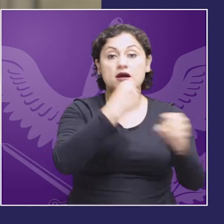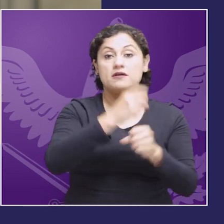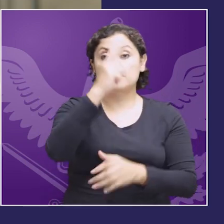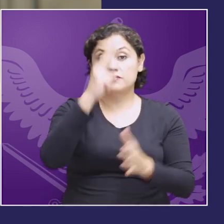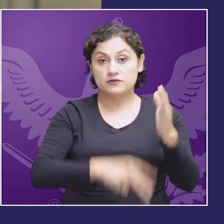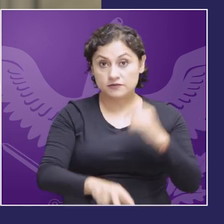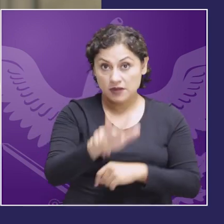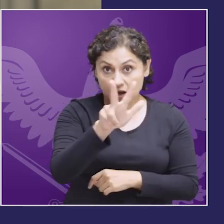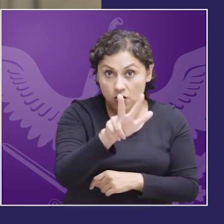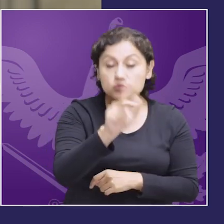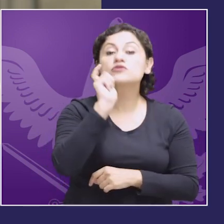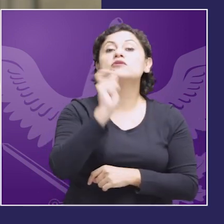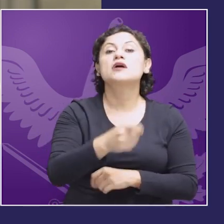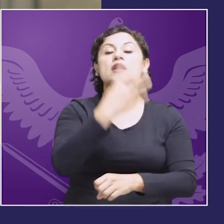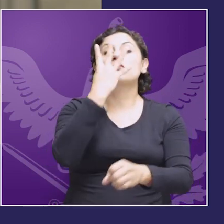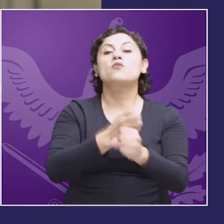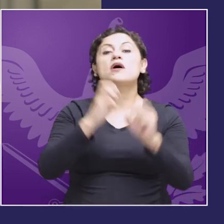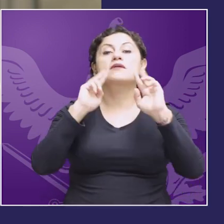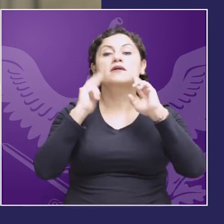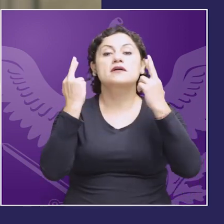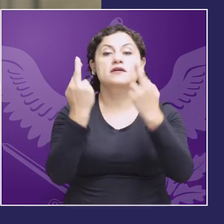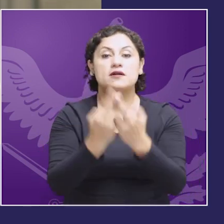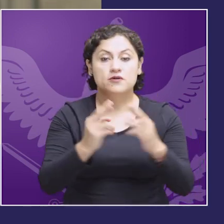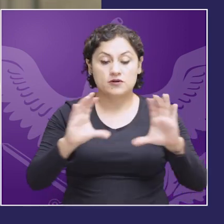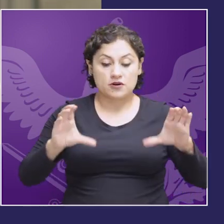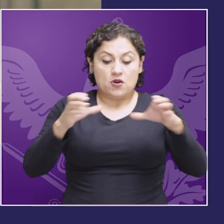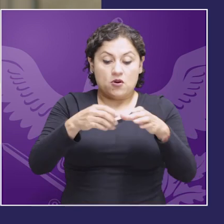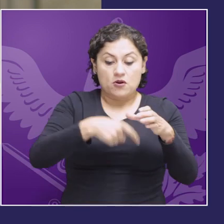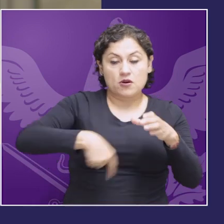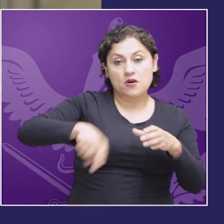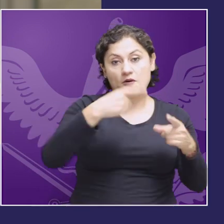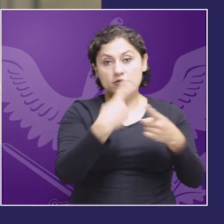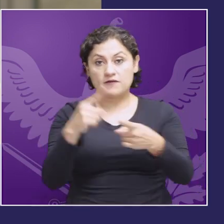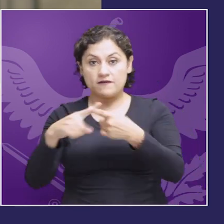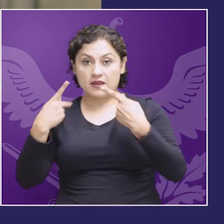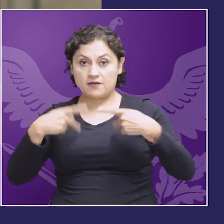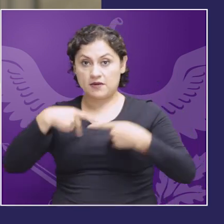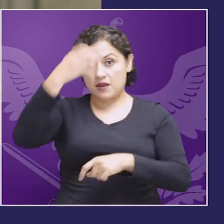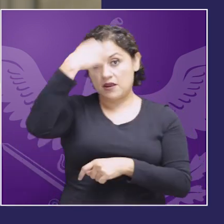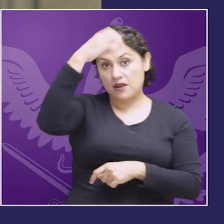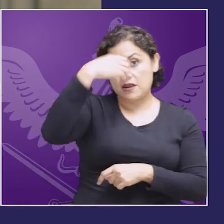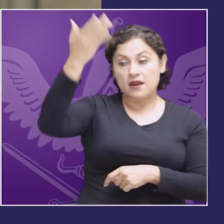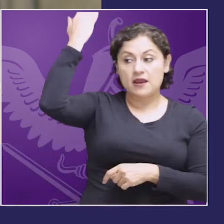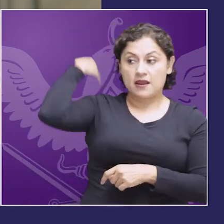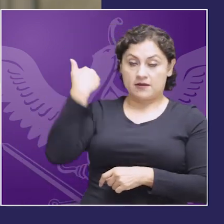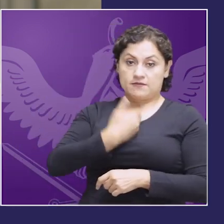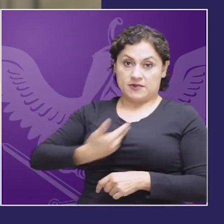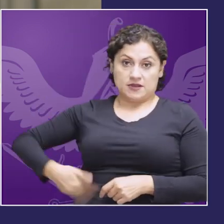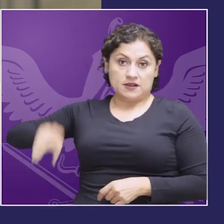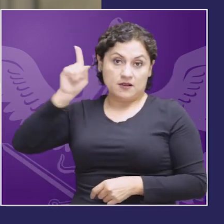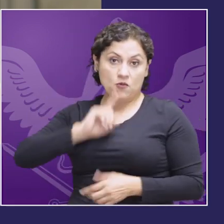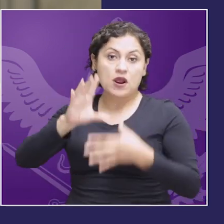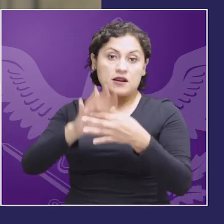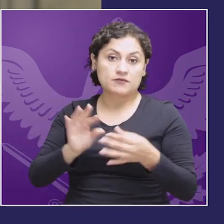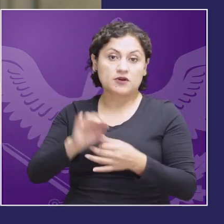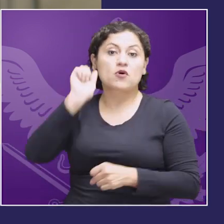Tomamos el concepto que dio el 2008 en la cuarta reunión del Comité de Expertos como un concepto amplio, ¿verdad?, que